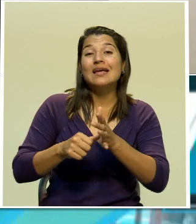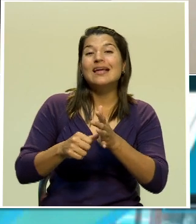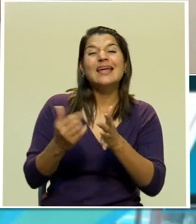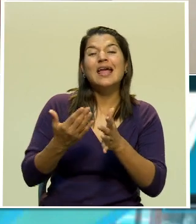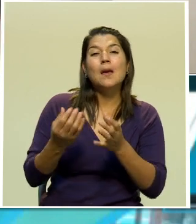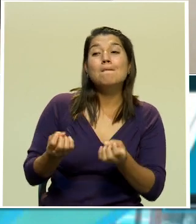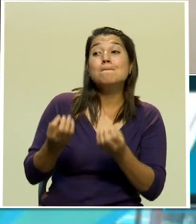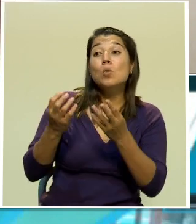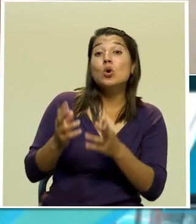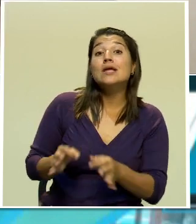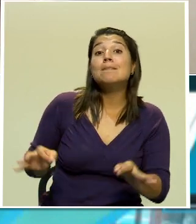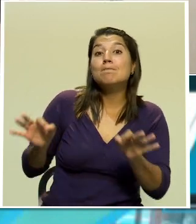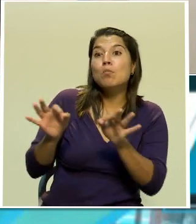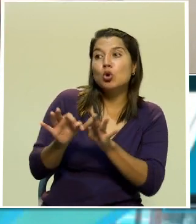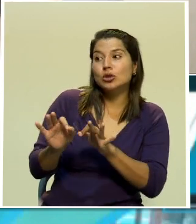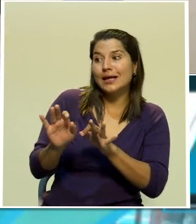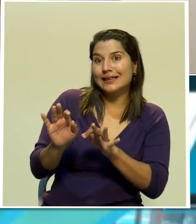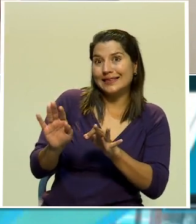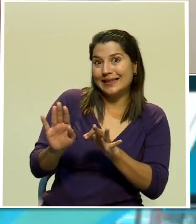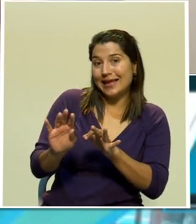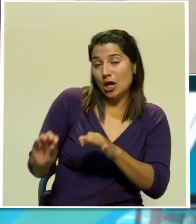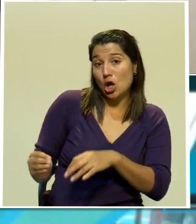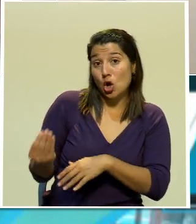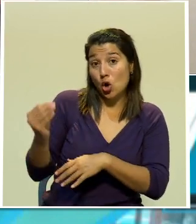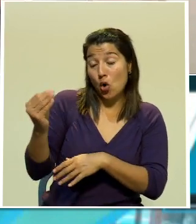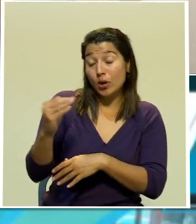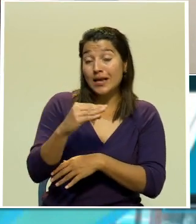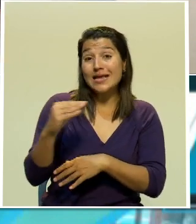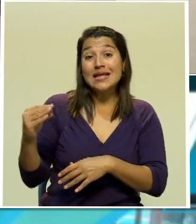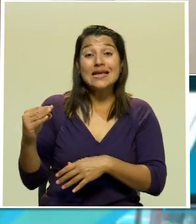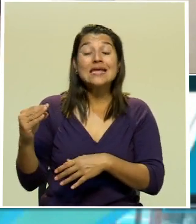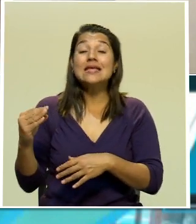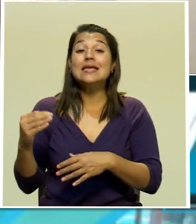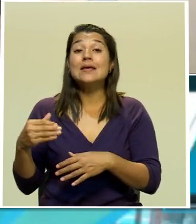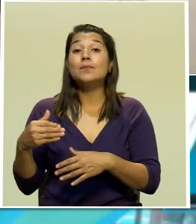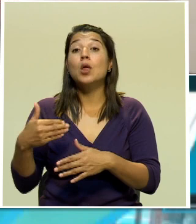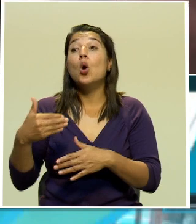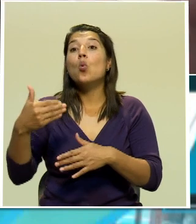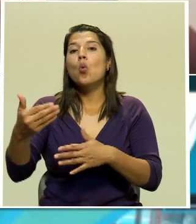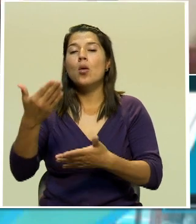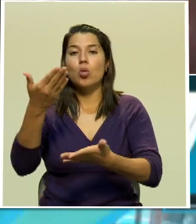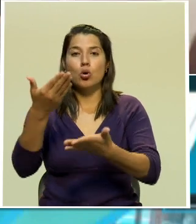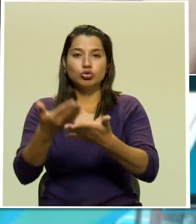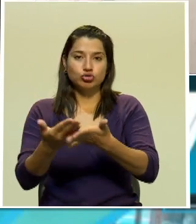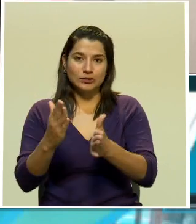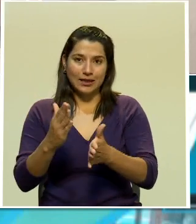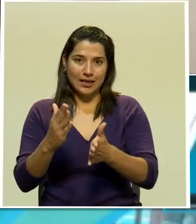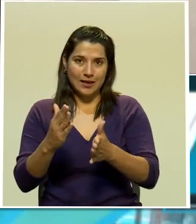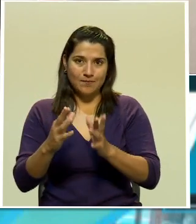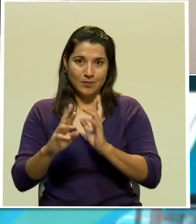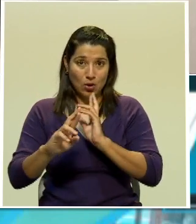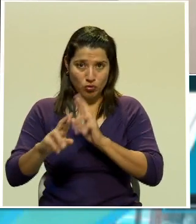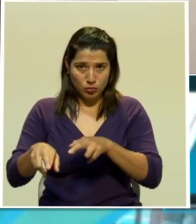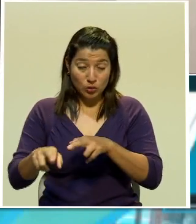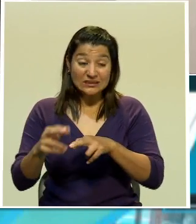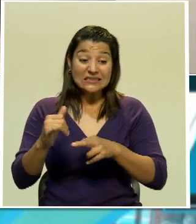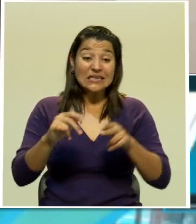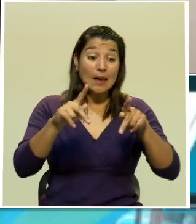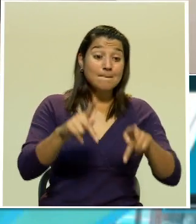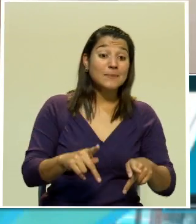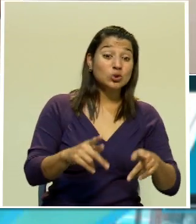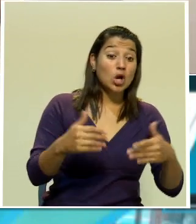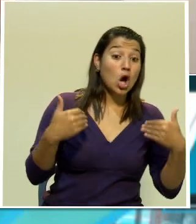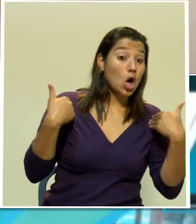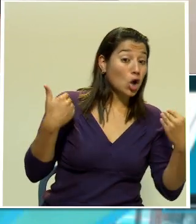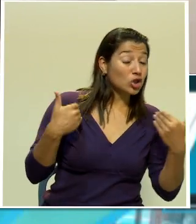grupo poblacional. Y a la hora de la hora, indistintamente del resultado, indistintamente de si la gente está contenta o no, más participación,